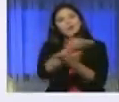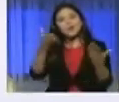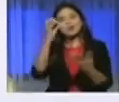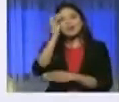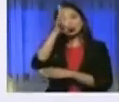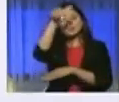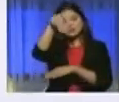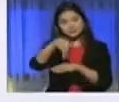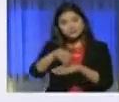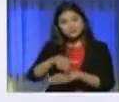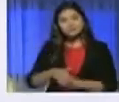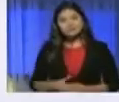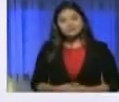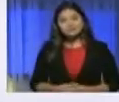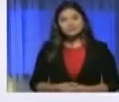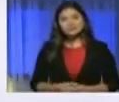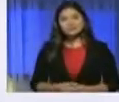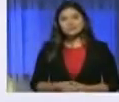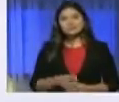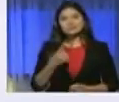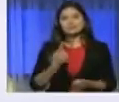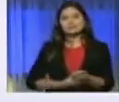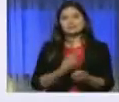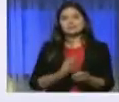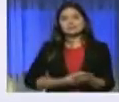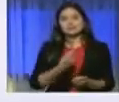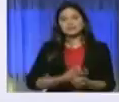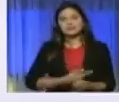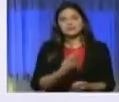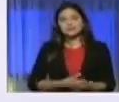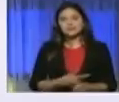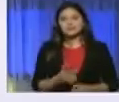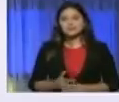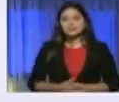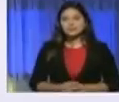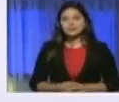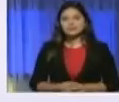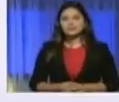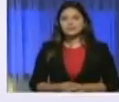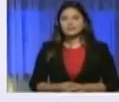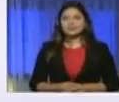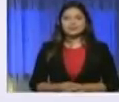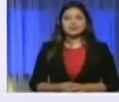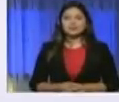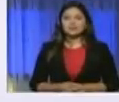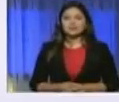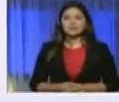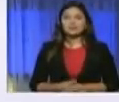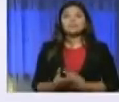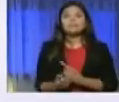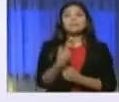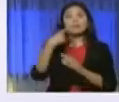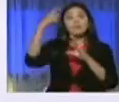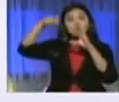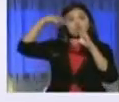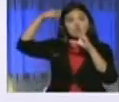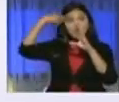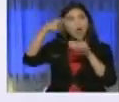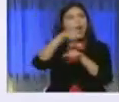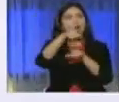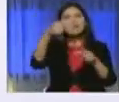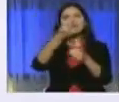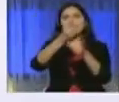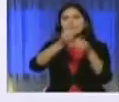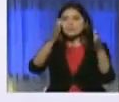Nacional, hermanos, hermanas. Y me mandaron un mensaje en un video, varios trabajadores